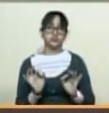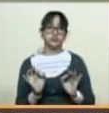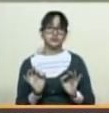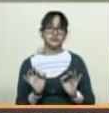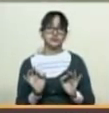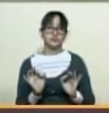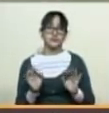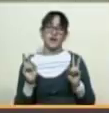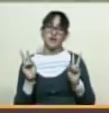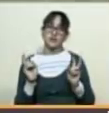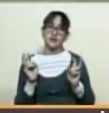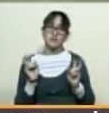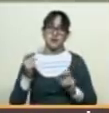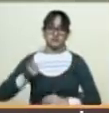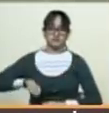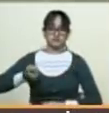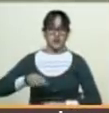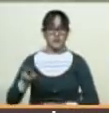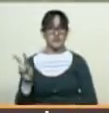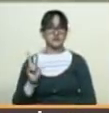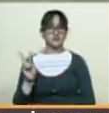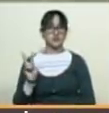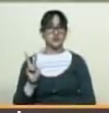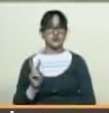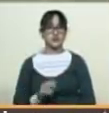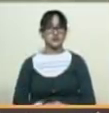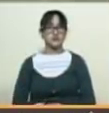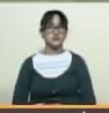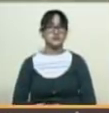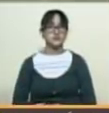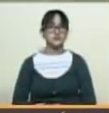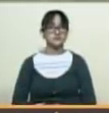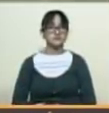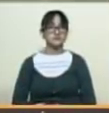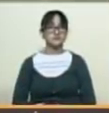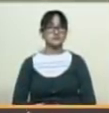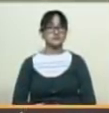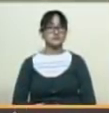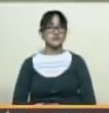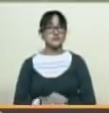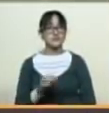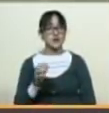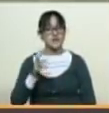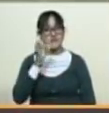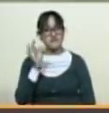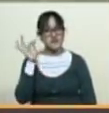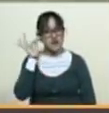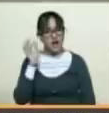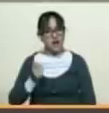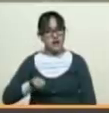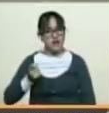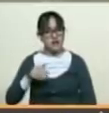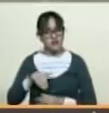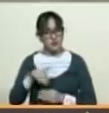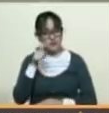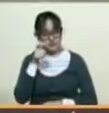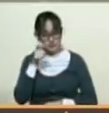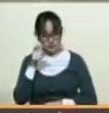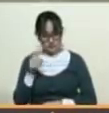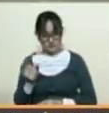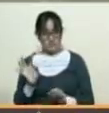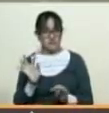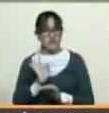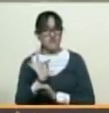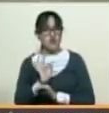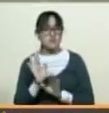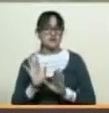en el marco jurídico venezolano. En cuanto a los fiscales electorales, bueno, siempre sí, son las maneras de funcionamiento